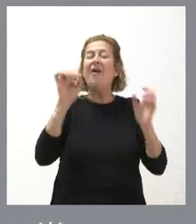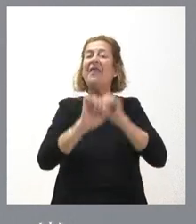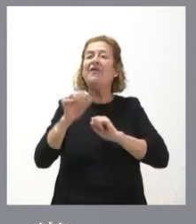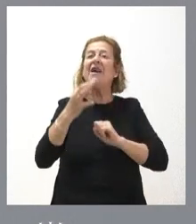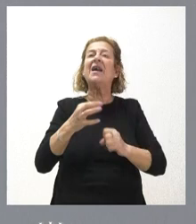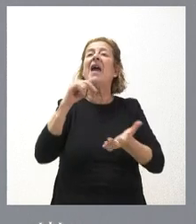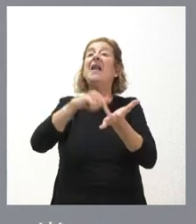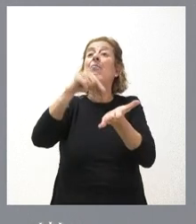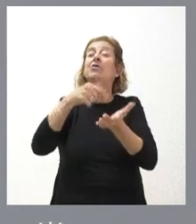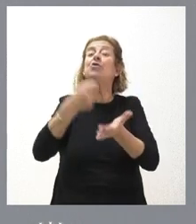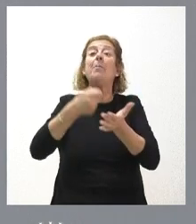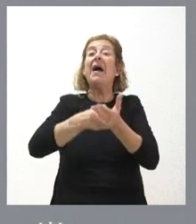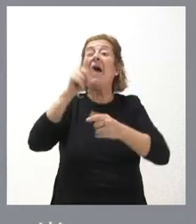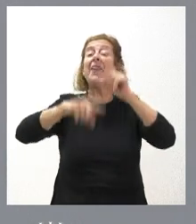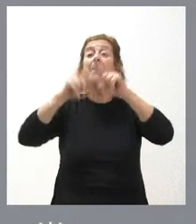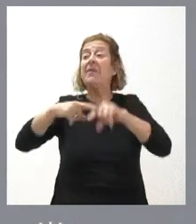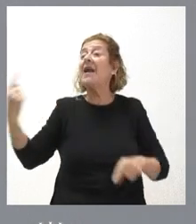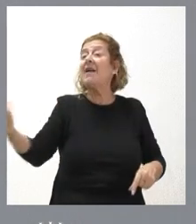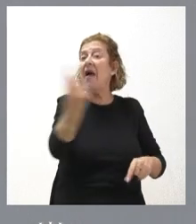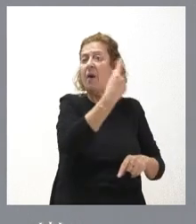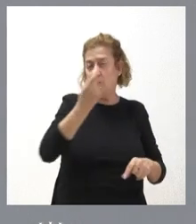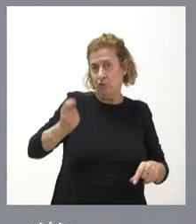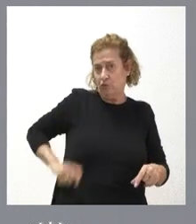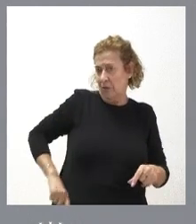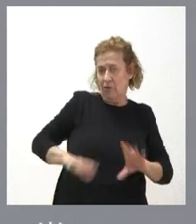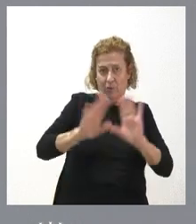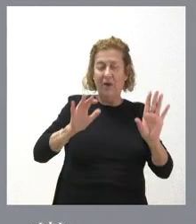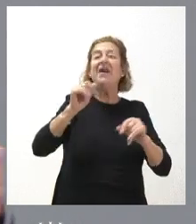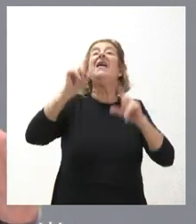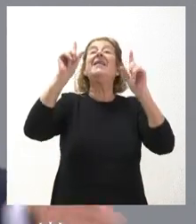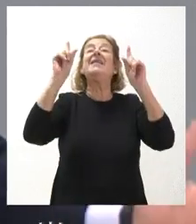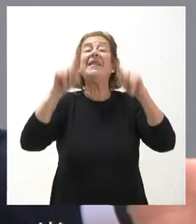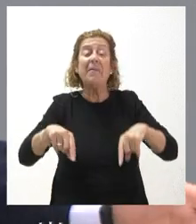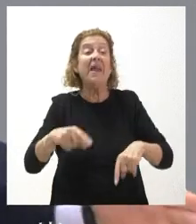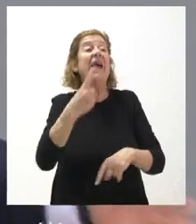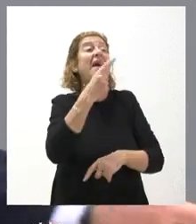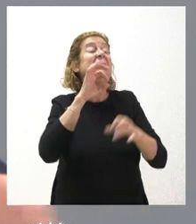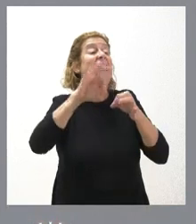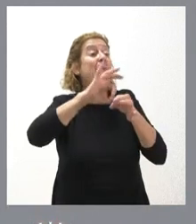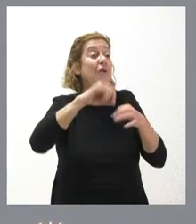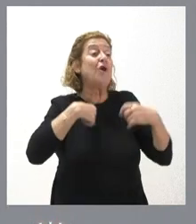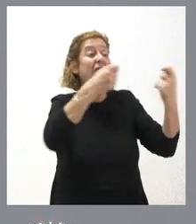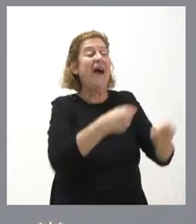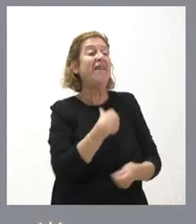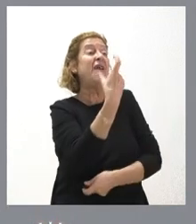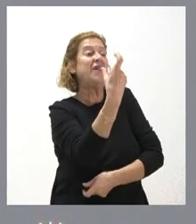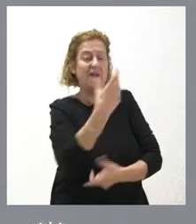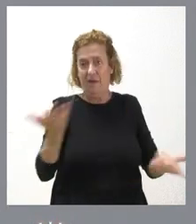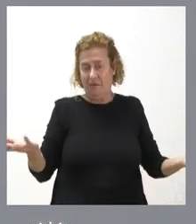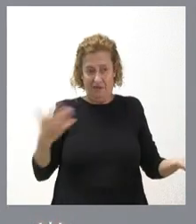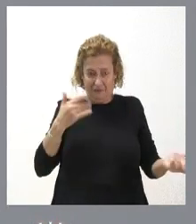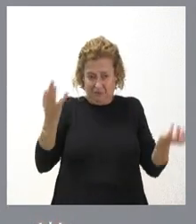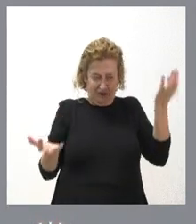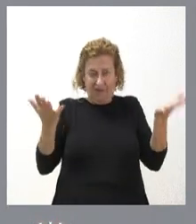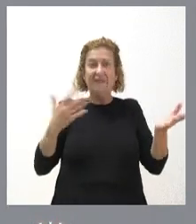pagan en función de la capacidad contributiva y los servicios Se reciben en función de las necesidades si alguien tiene alguna visión distinta tiene que